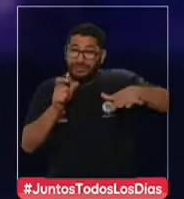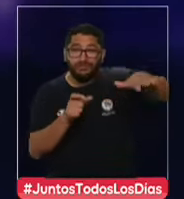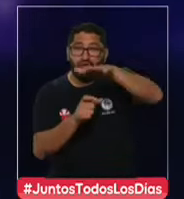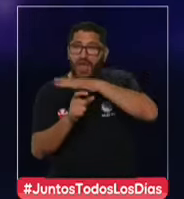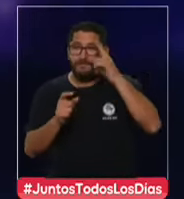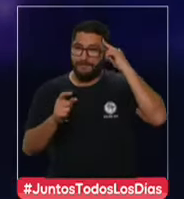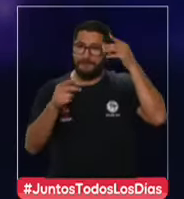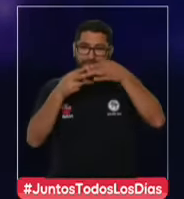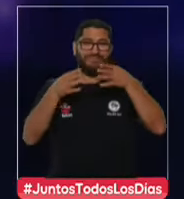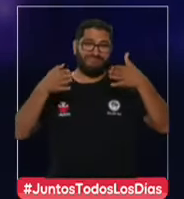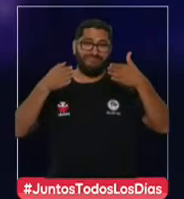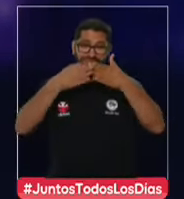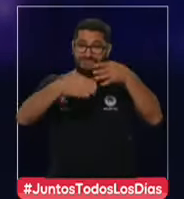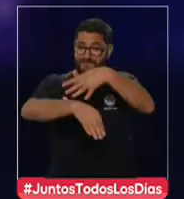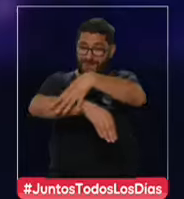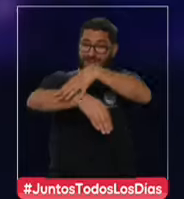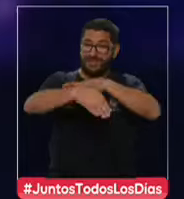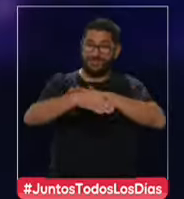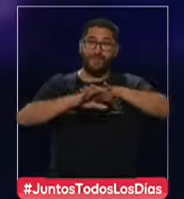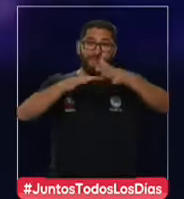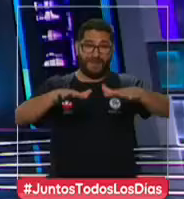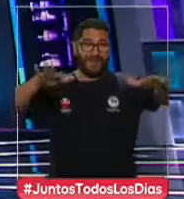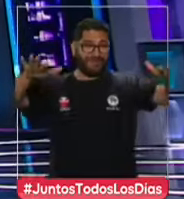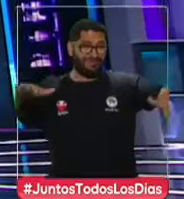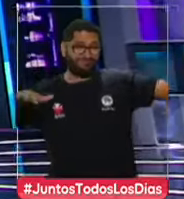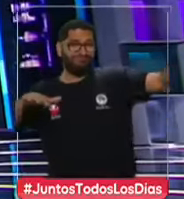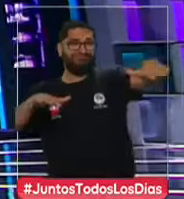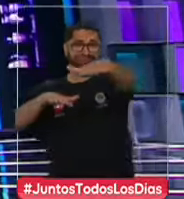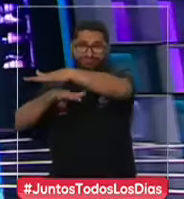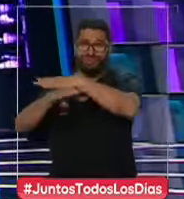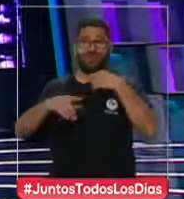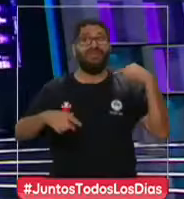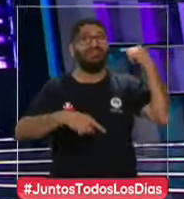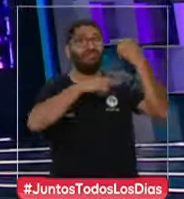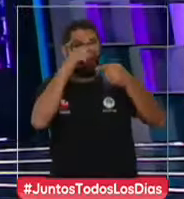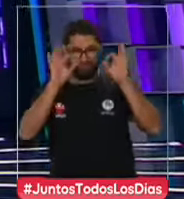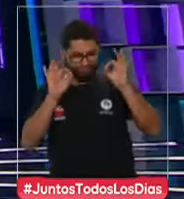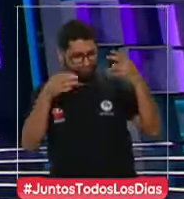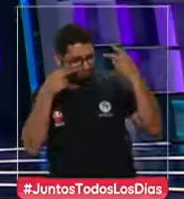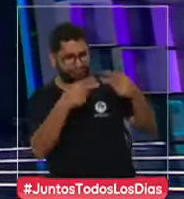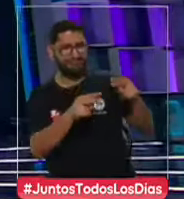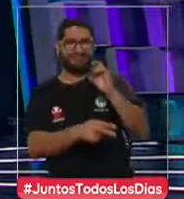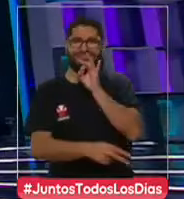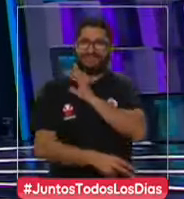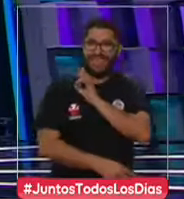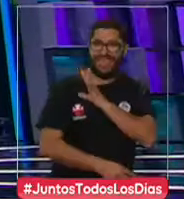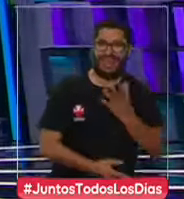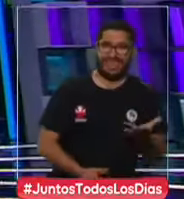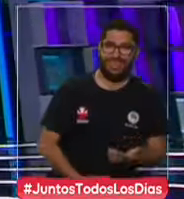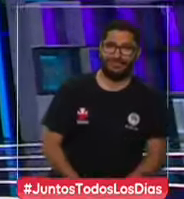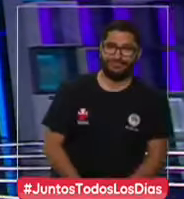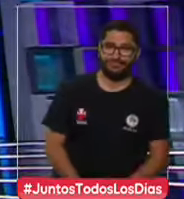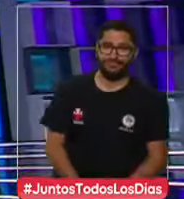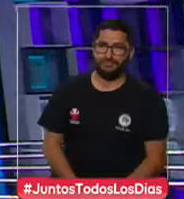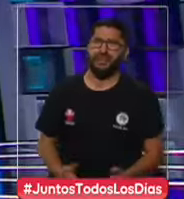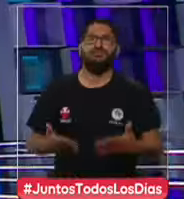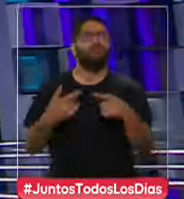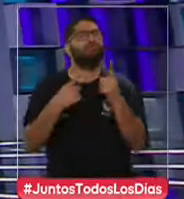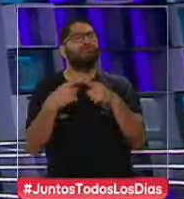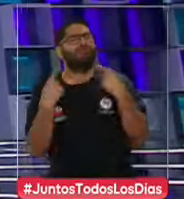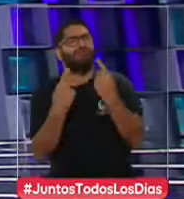del mar, es una historia de Chile y de cómo somos